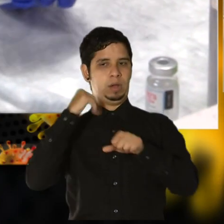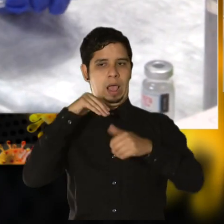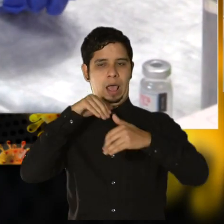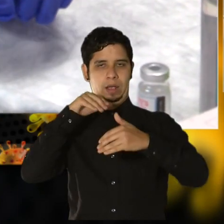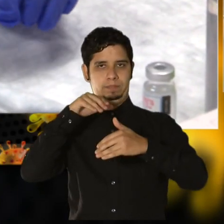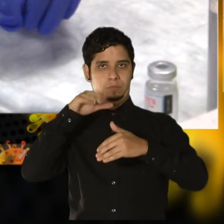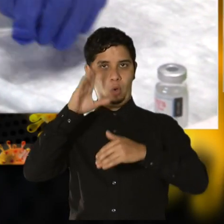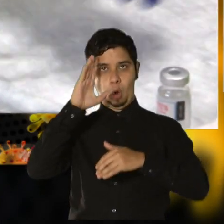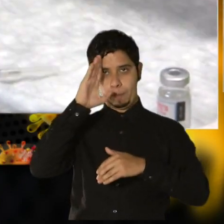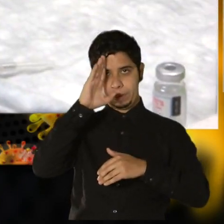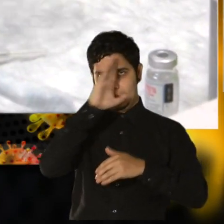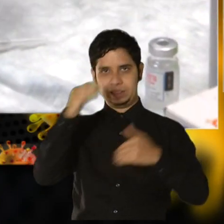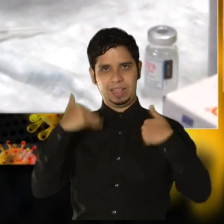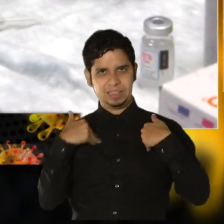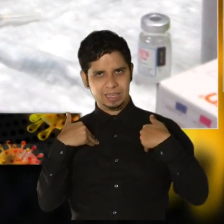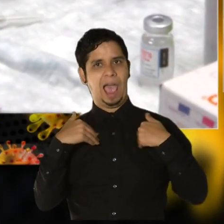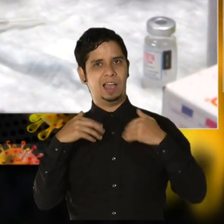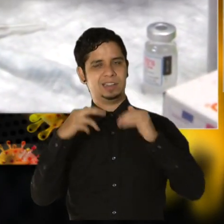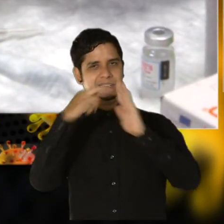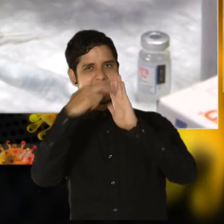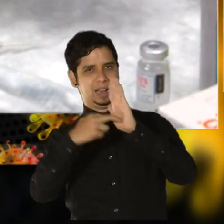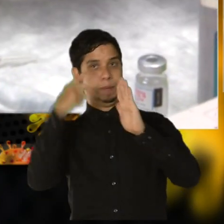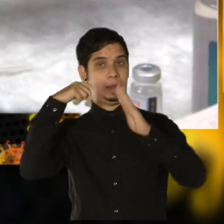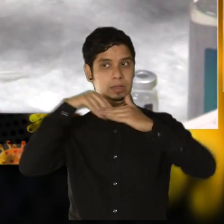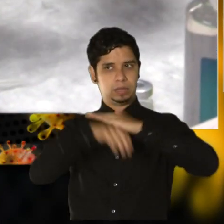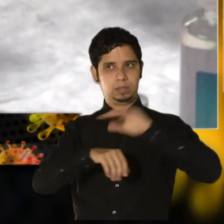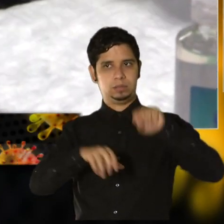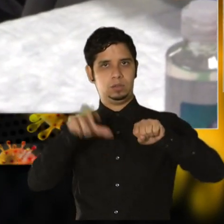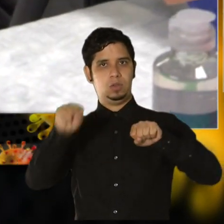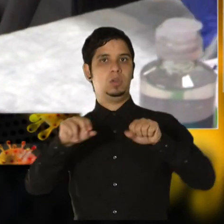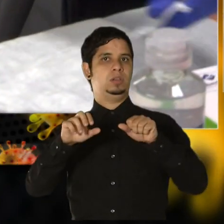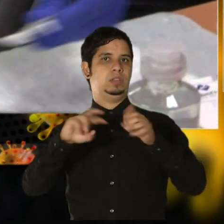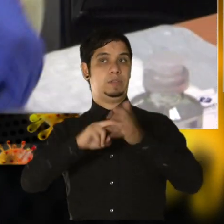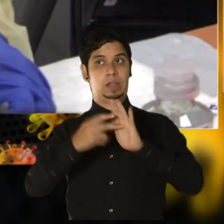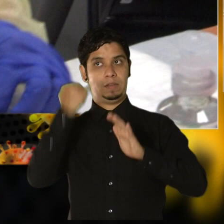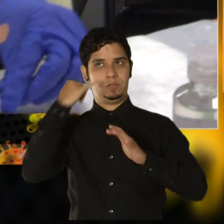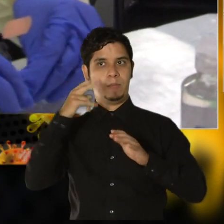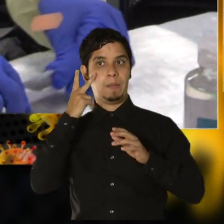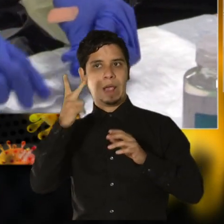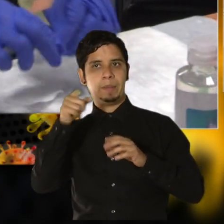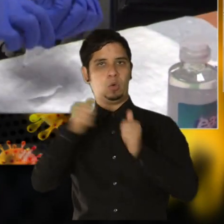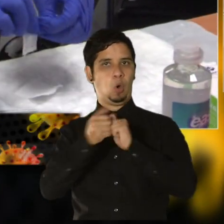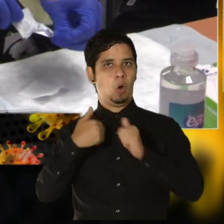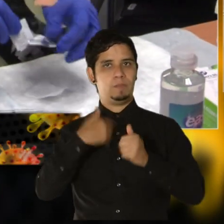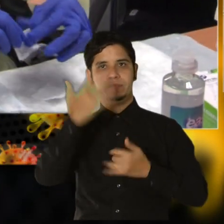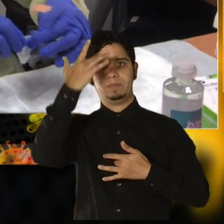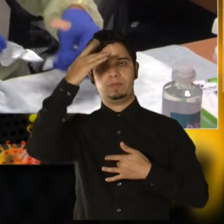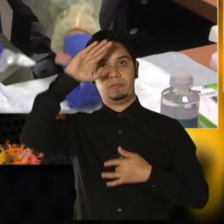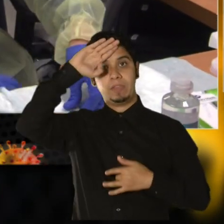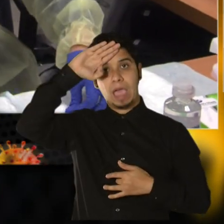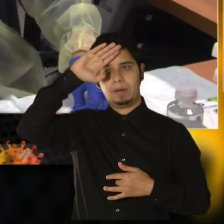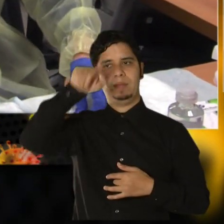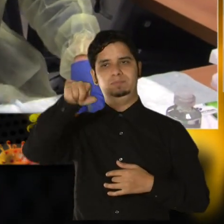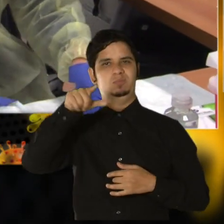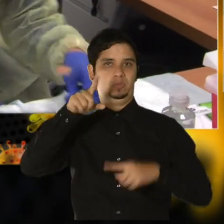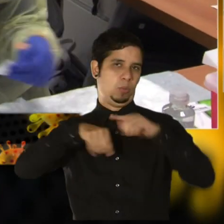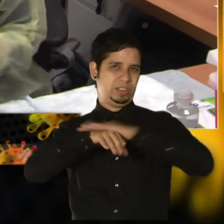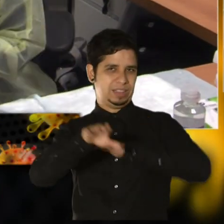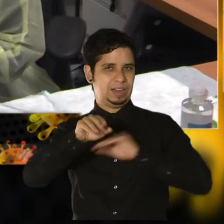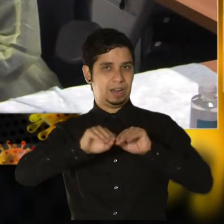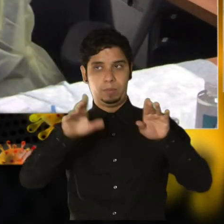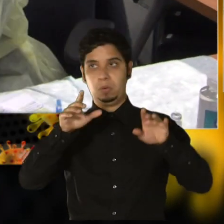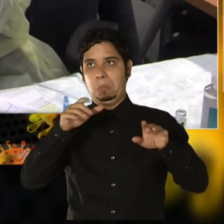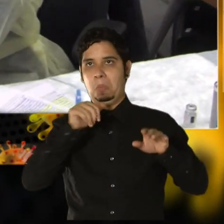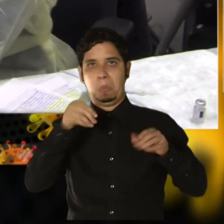entrada antes de comenzar las labores. Y si yo presentaba fiebre, no me dejaban entrar. Así que llegó un momento que ese día